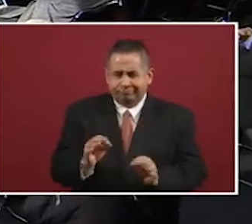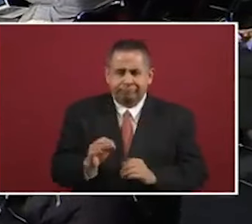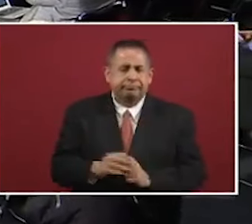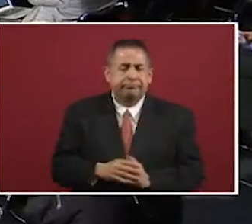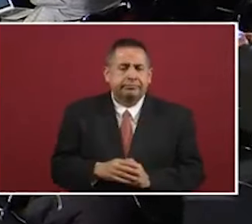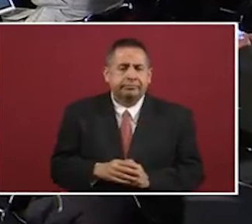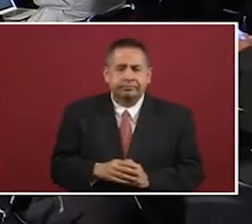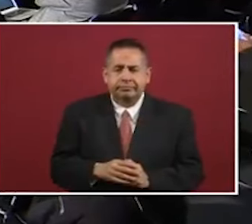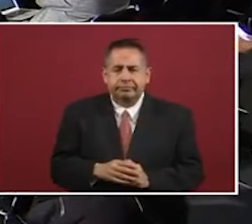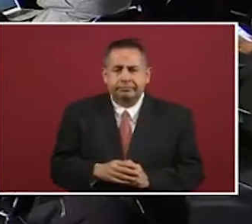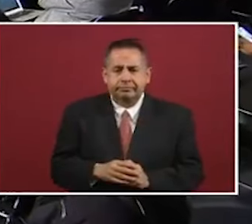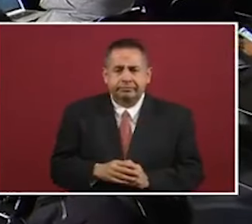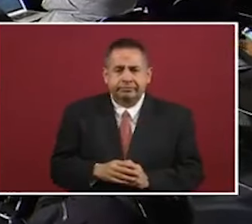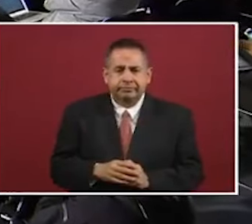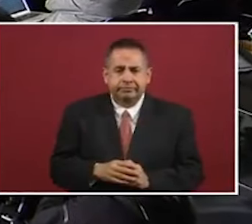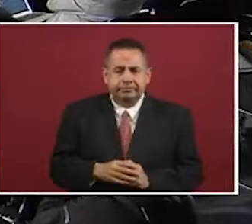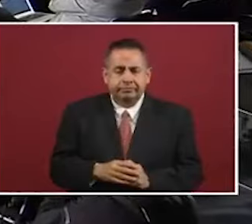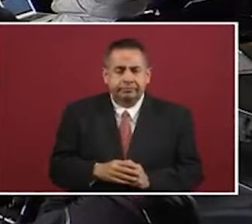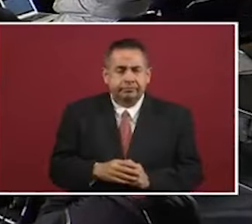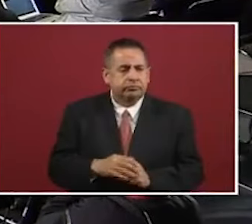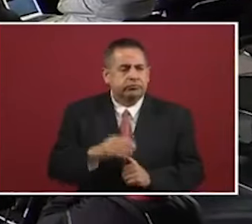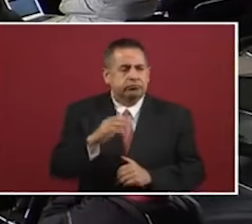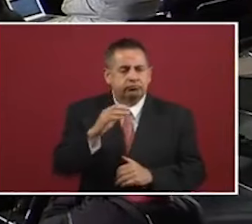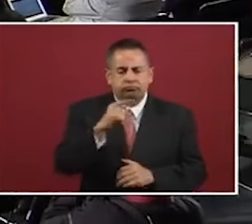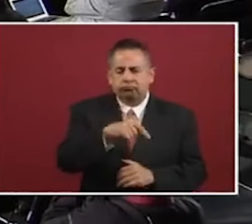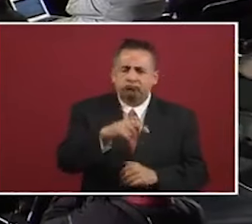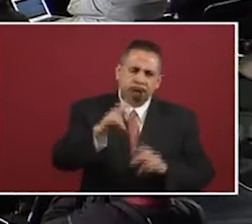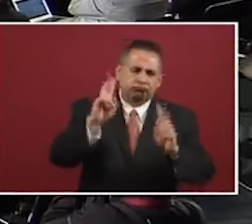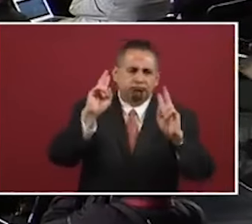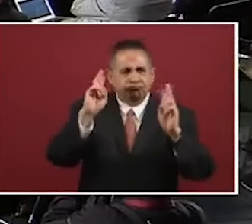con un eje temático